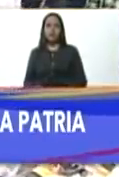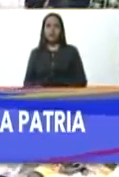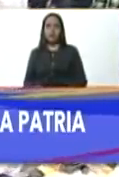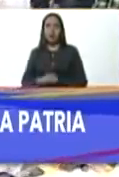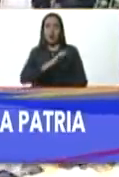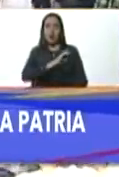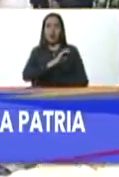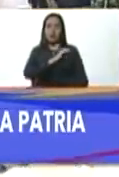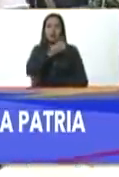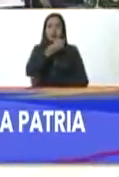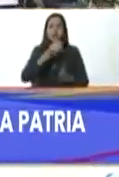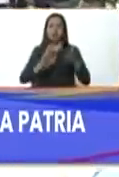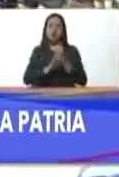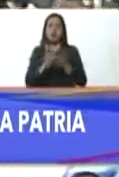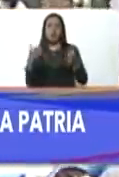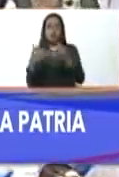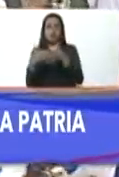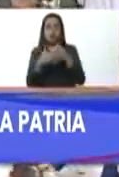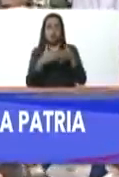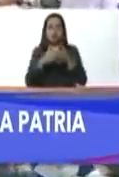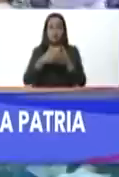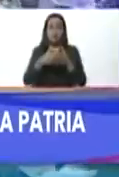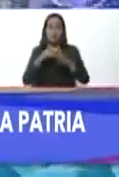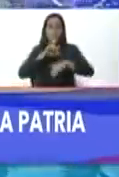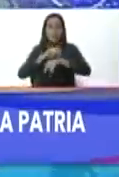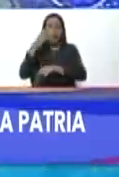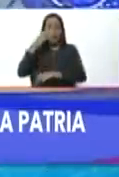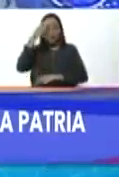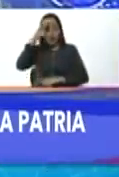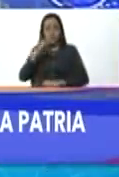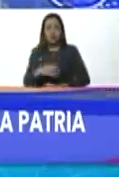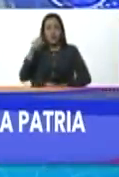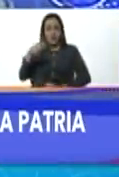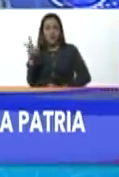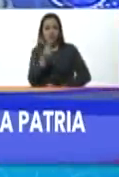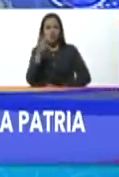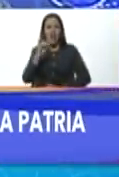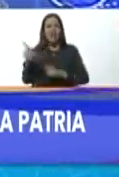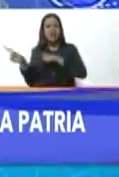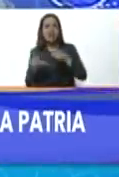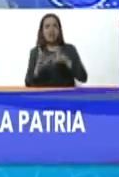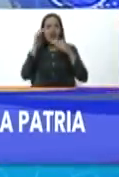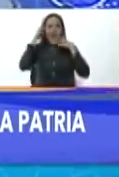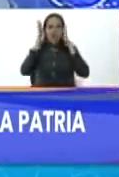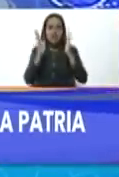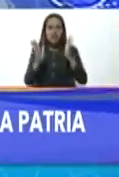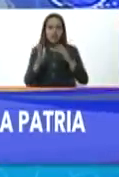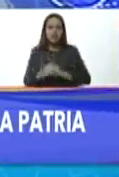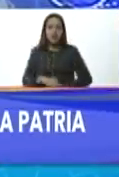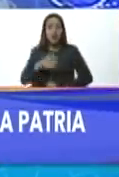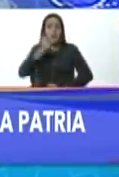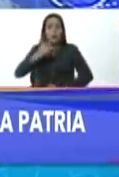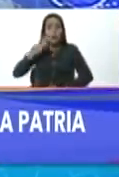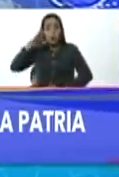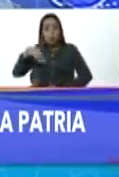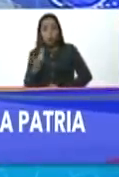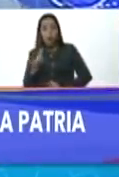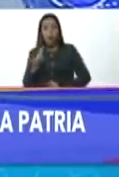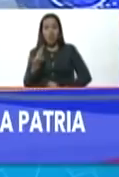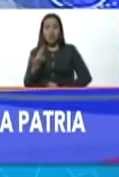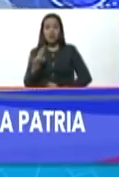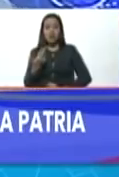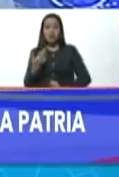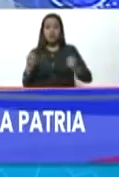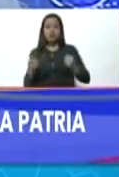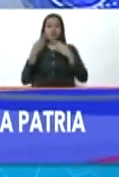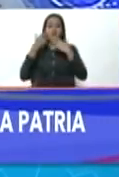el interferón cubano, ya está en Venezuela preparado para atender a aquellos pacientes que pudieran